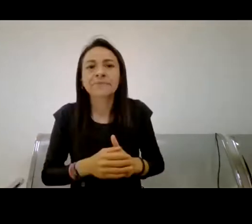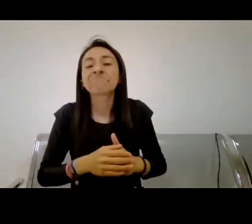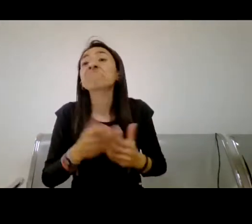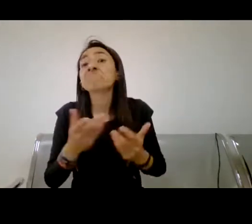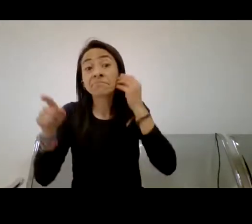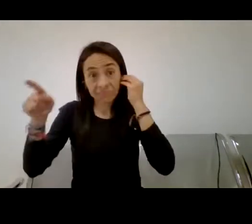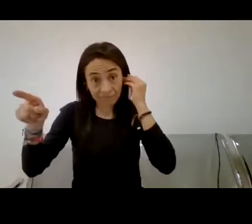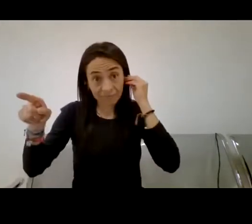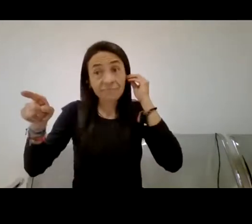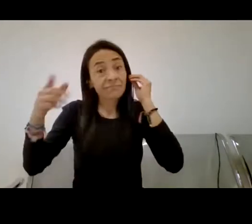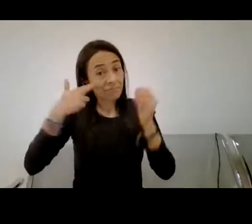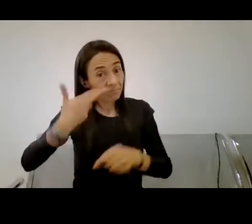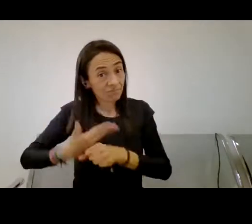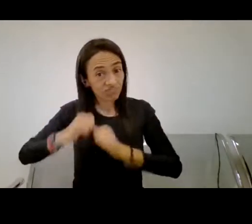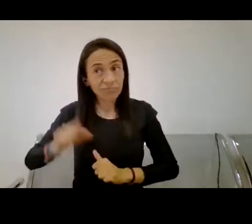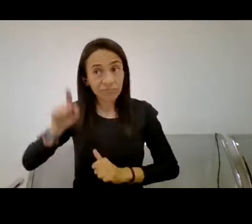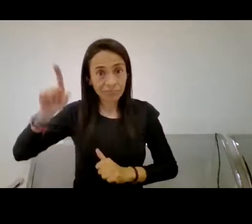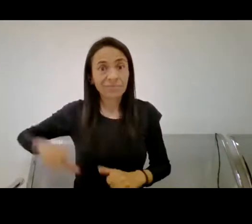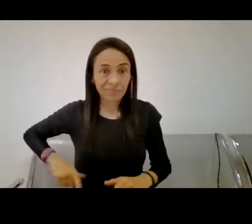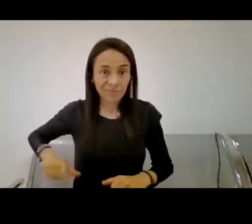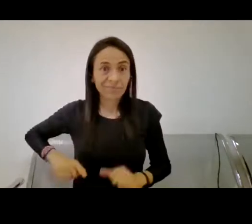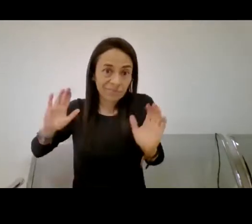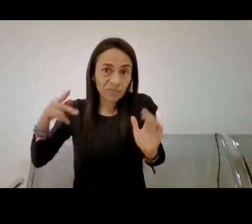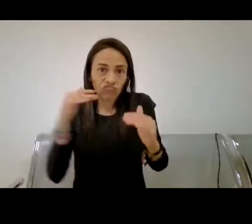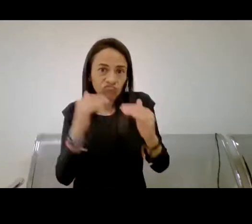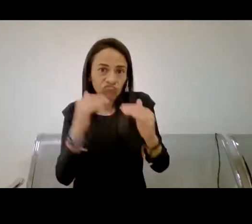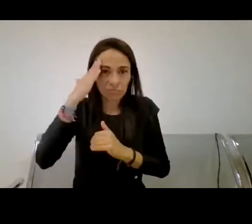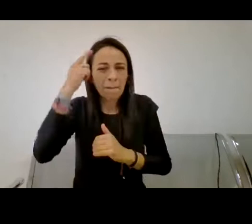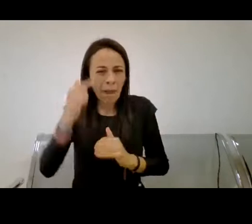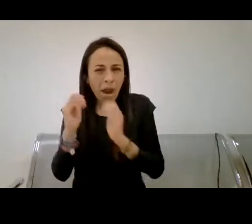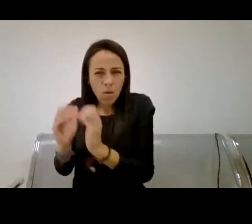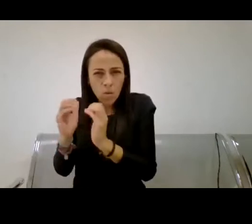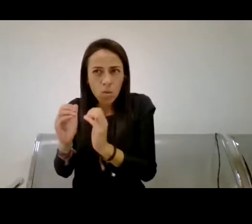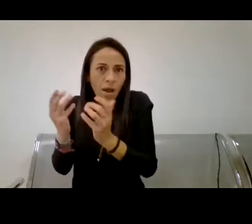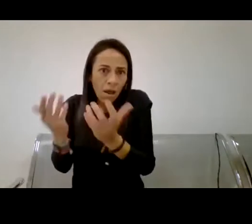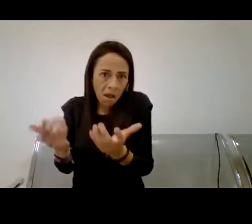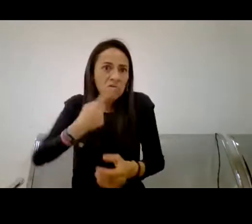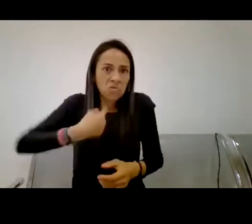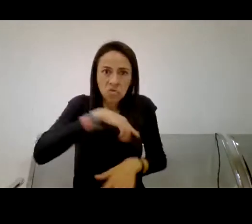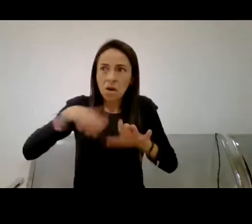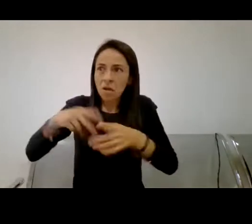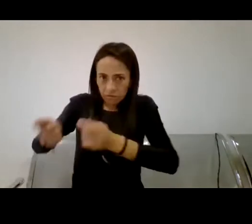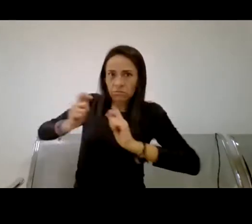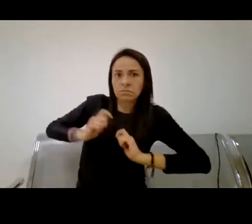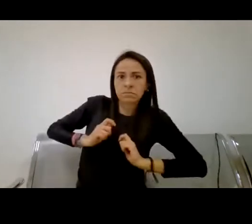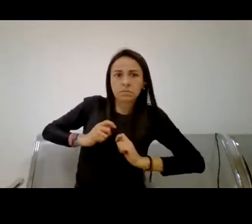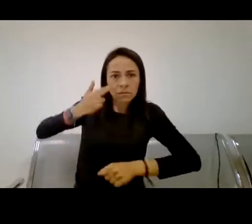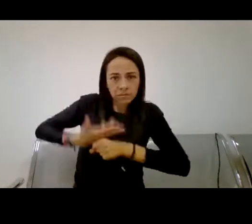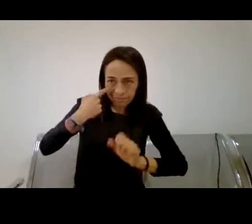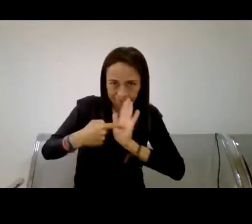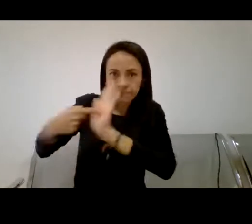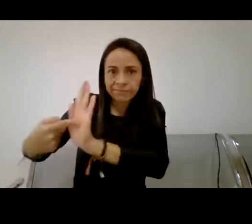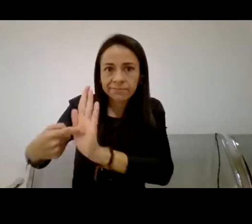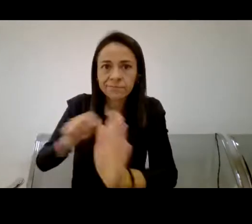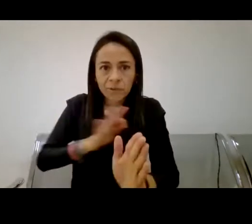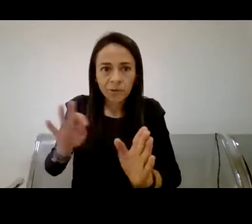que tiene la autoridad, por ejemplo, para temas de cuidado, y otra es que hay muchas organizaciones también que fueron